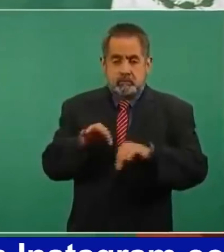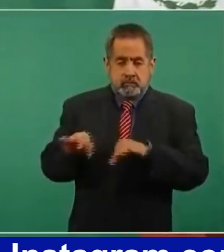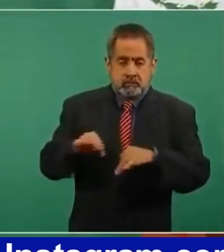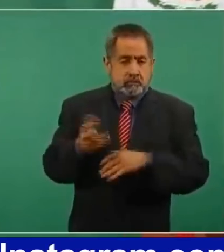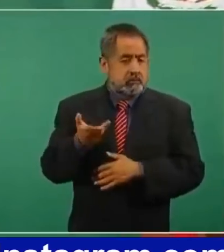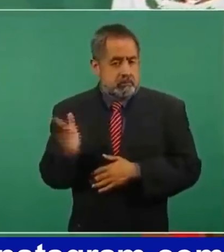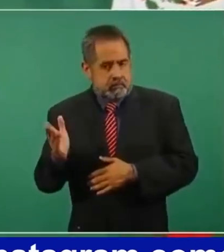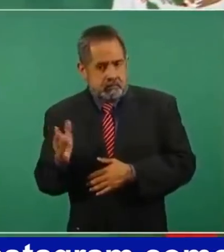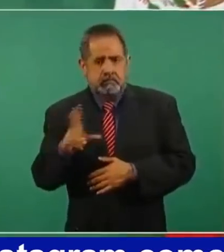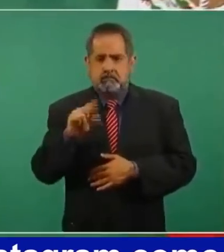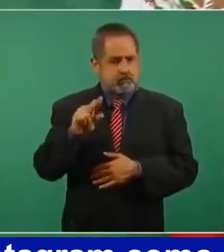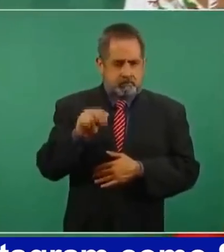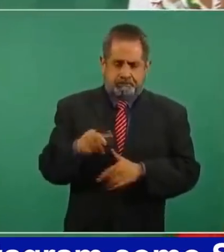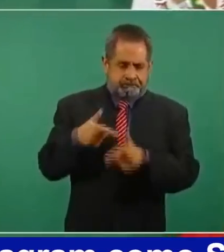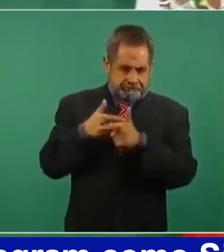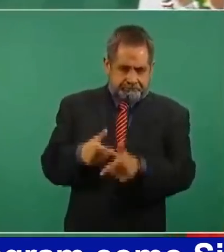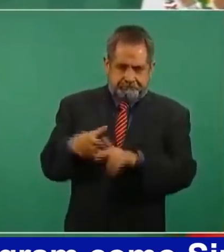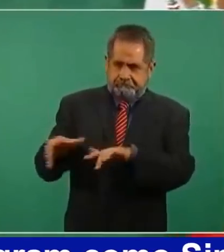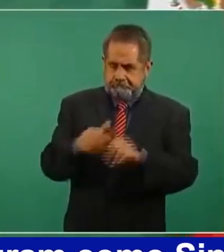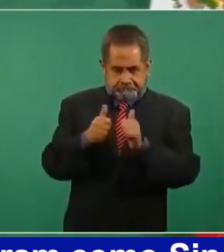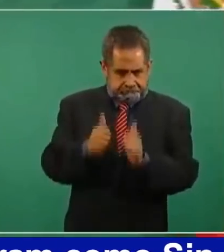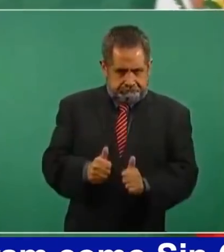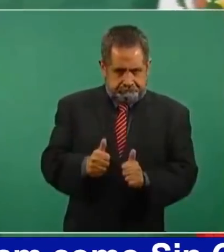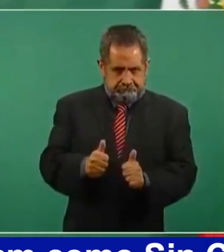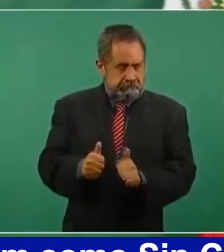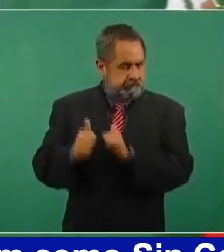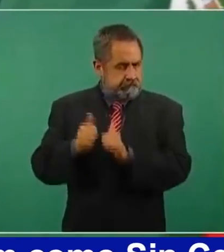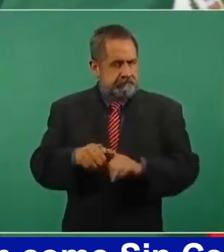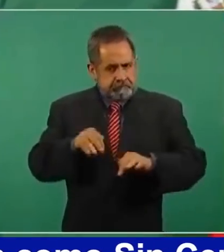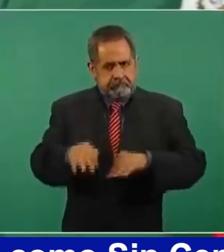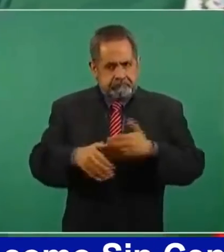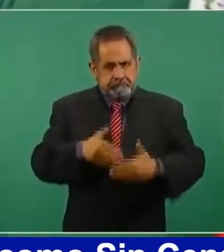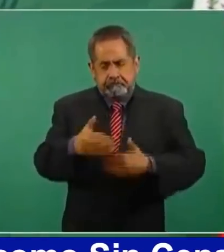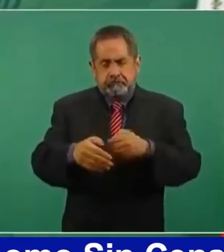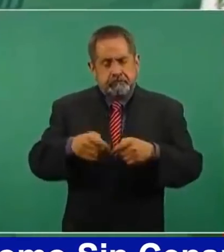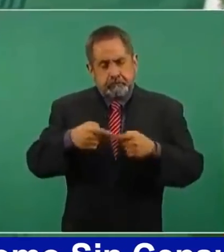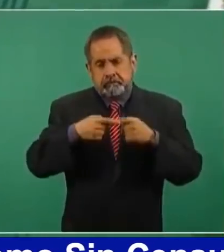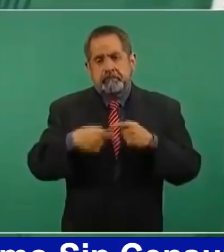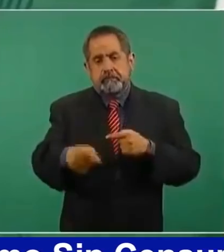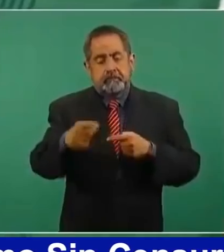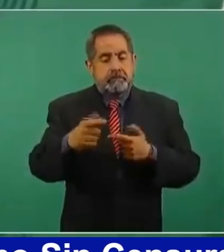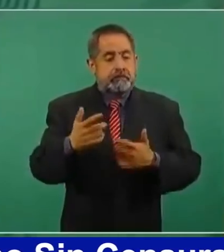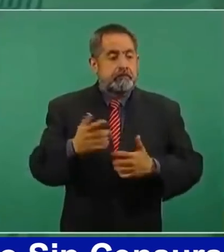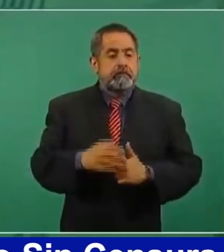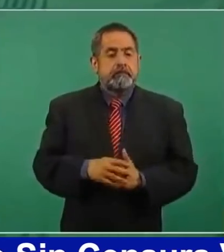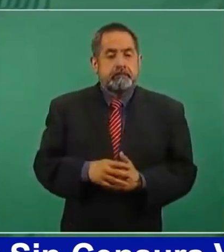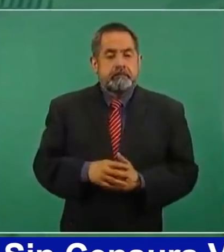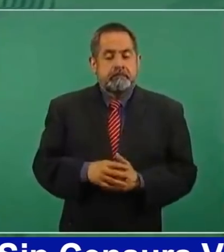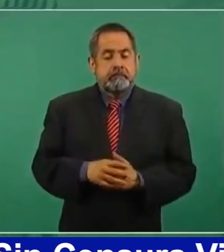por la pandemia, se van a quedar ya trabajando.